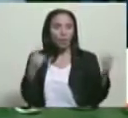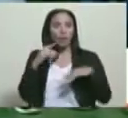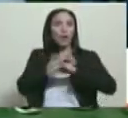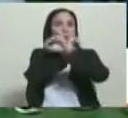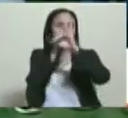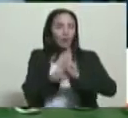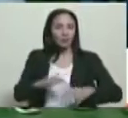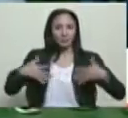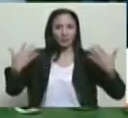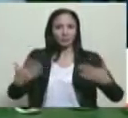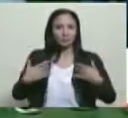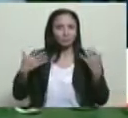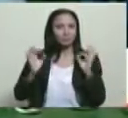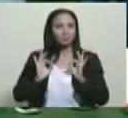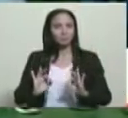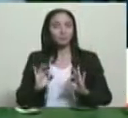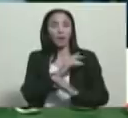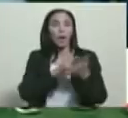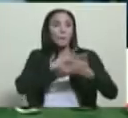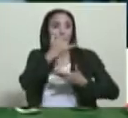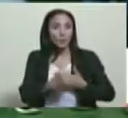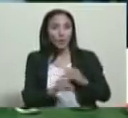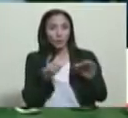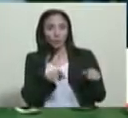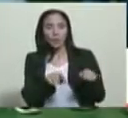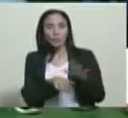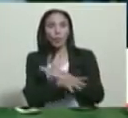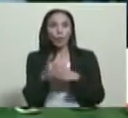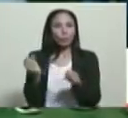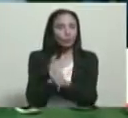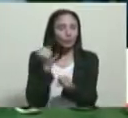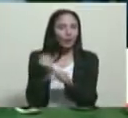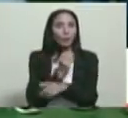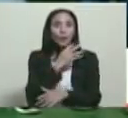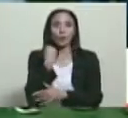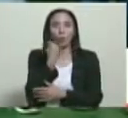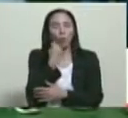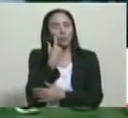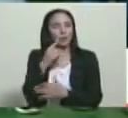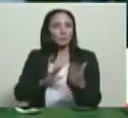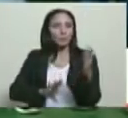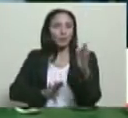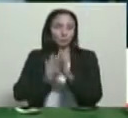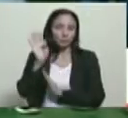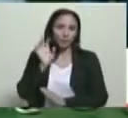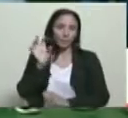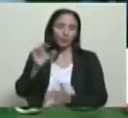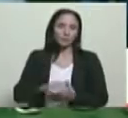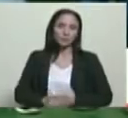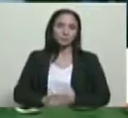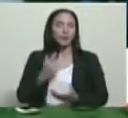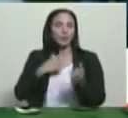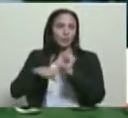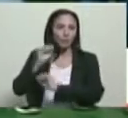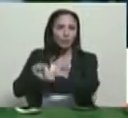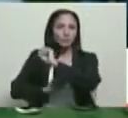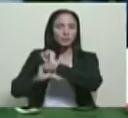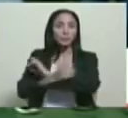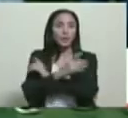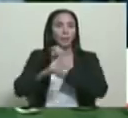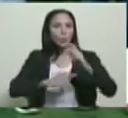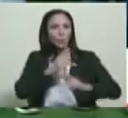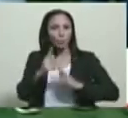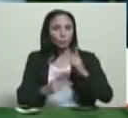y con garantía de que este proyecto revolucionario, nuestra clase obrera, nuestra juventud, estará al frente para defenderlo, hoy desde el trabajo con la producción